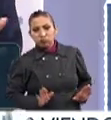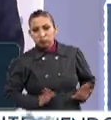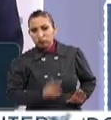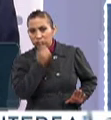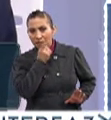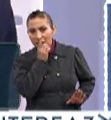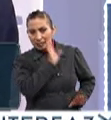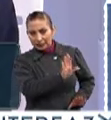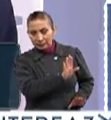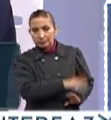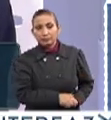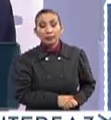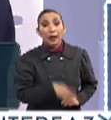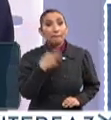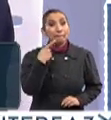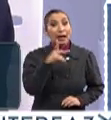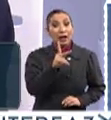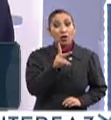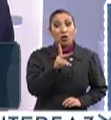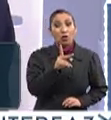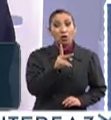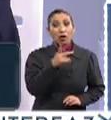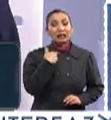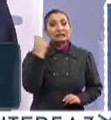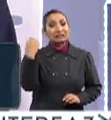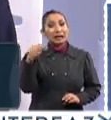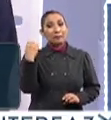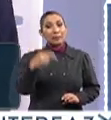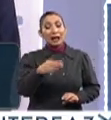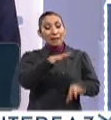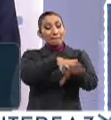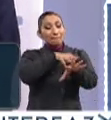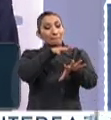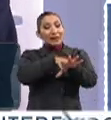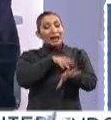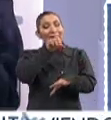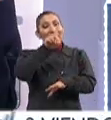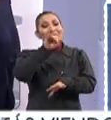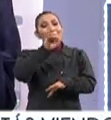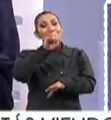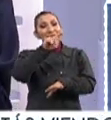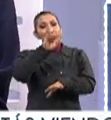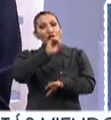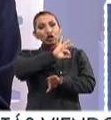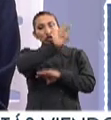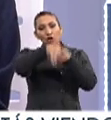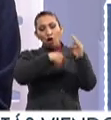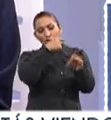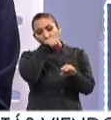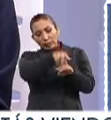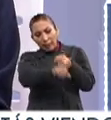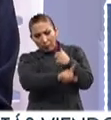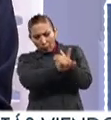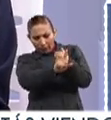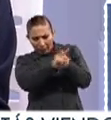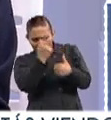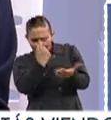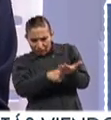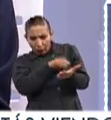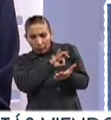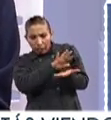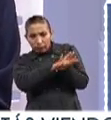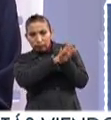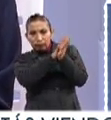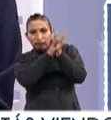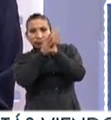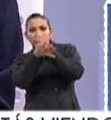llamada diabetes. Uh-huh. Pero se le llama pie diabético a todo ese conjunto de alteraciones que pueden